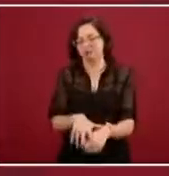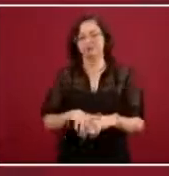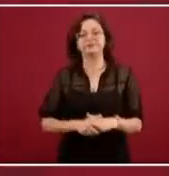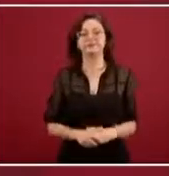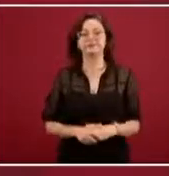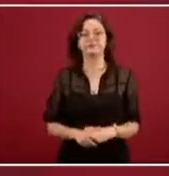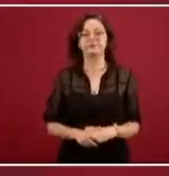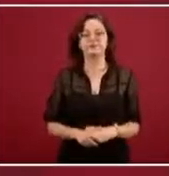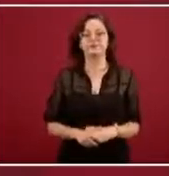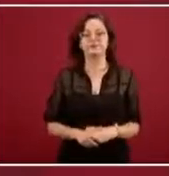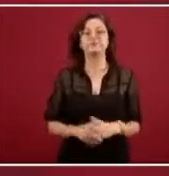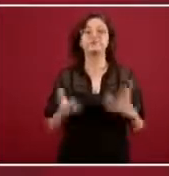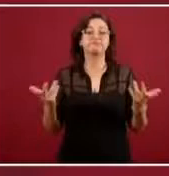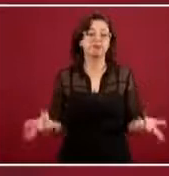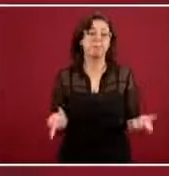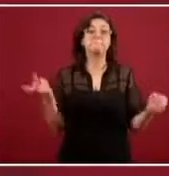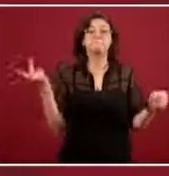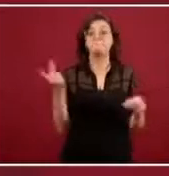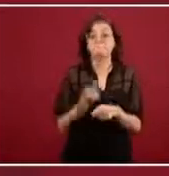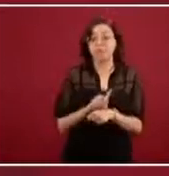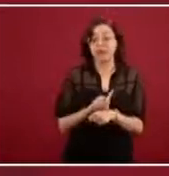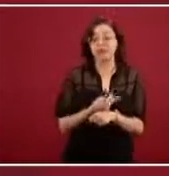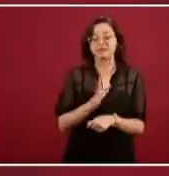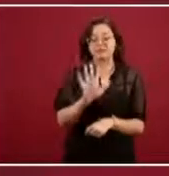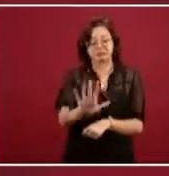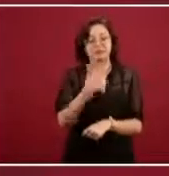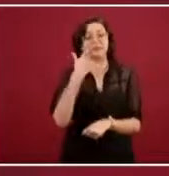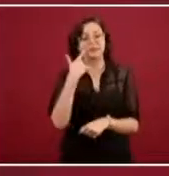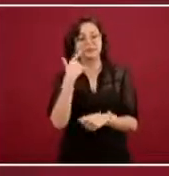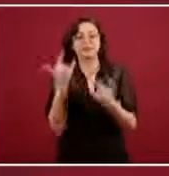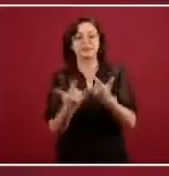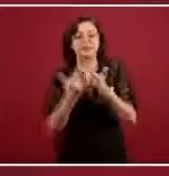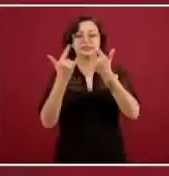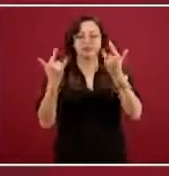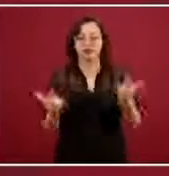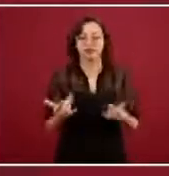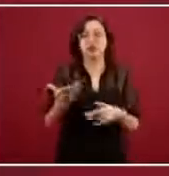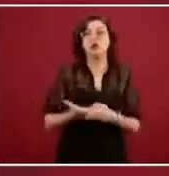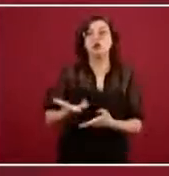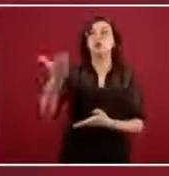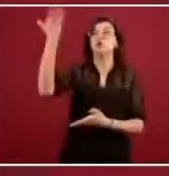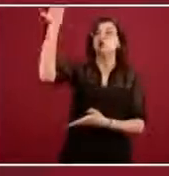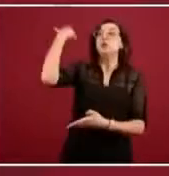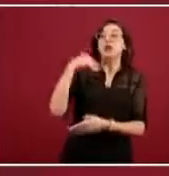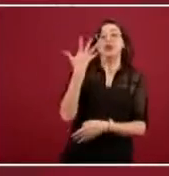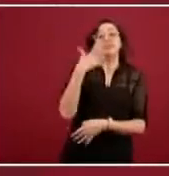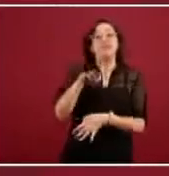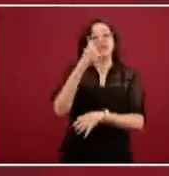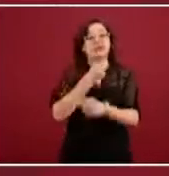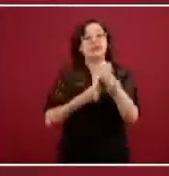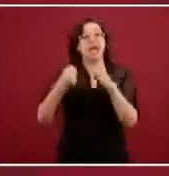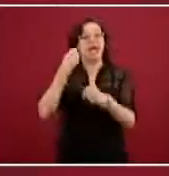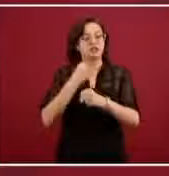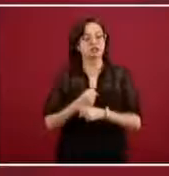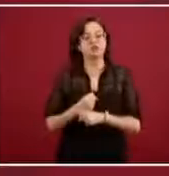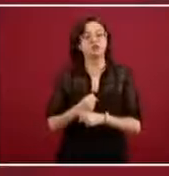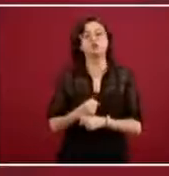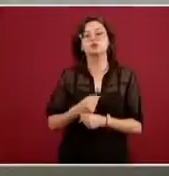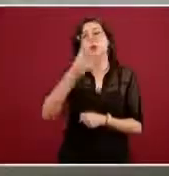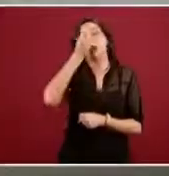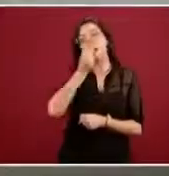tipo de consecuencia que puede tener esto, les relato la experiencia de hace 10 años con la pandemia de influenza